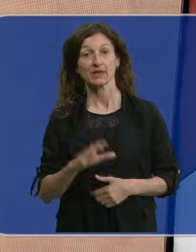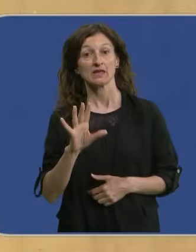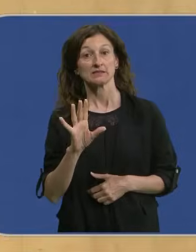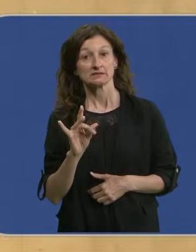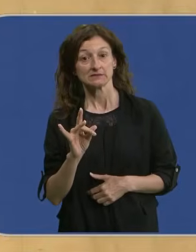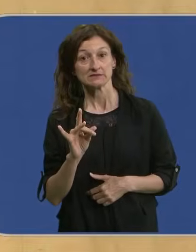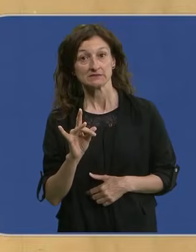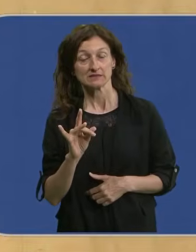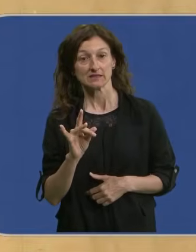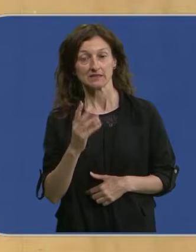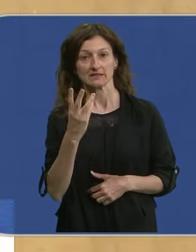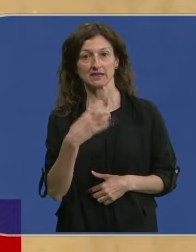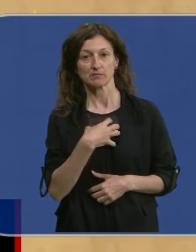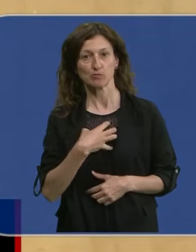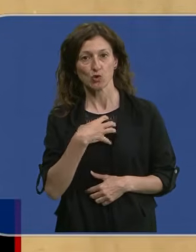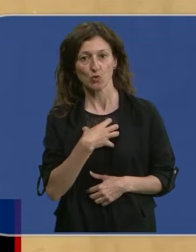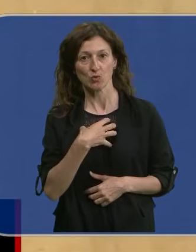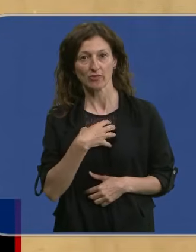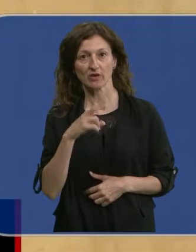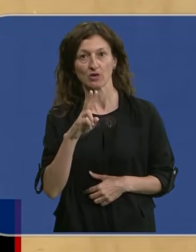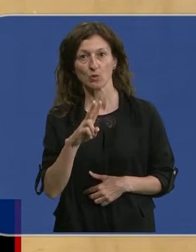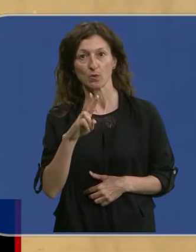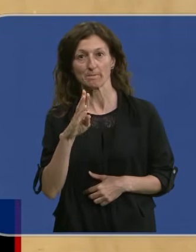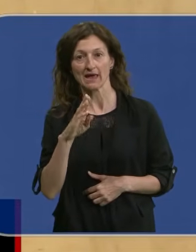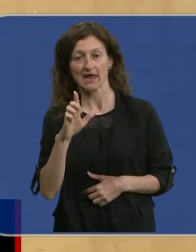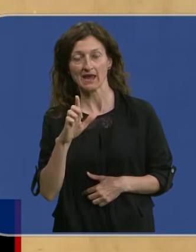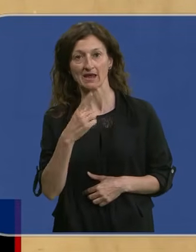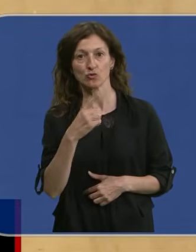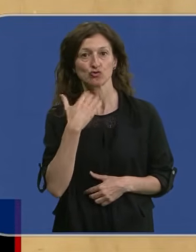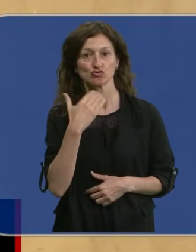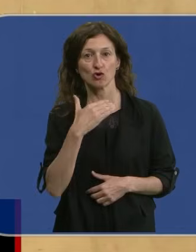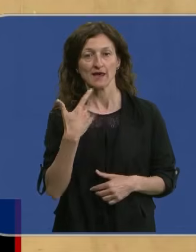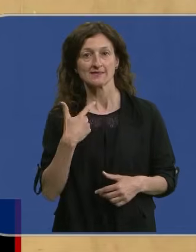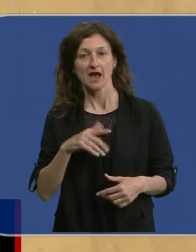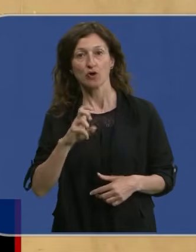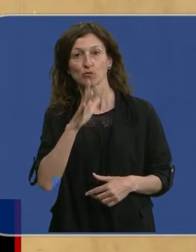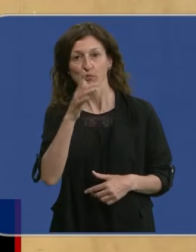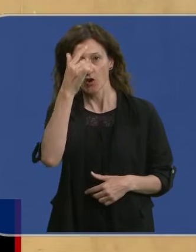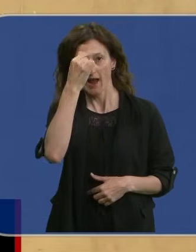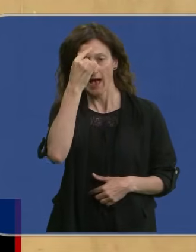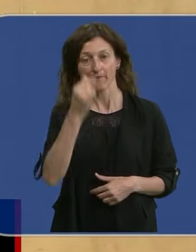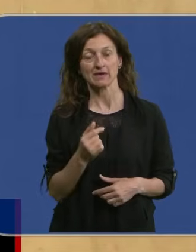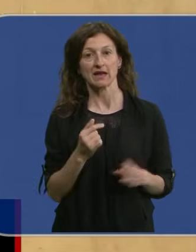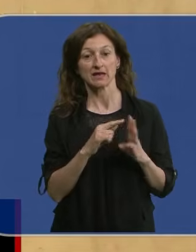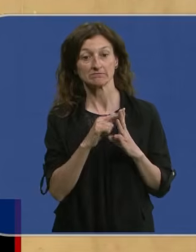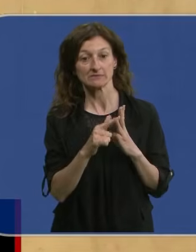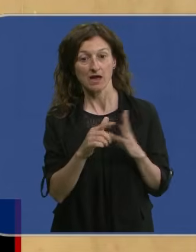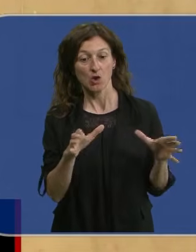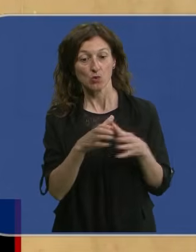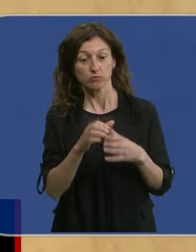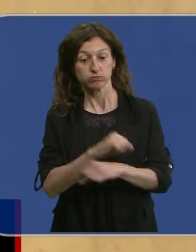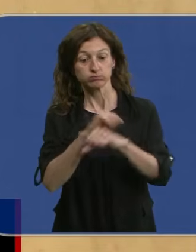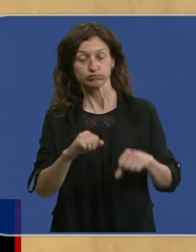Sí, y estará formado por 3 procuradores de la UPL, uno de Soria y hay otro de Por Ávila. Ahora ya con todos los